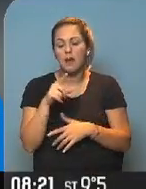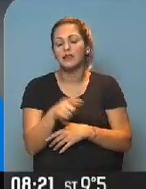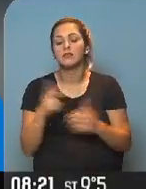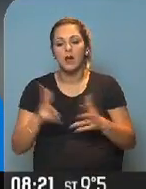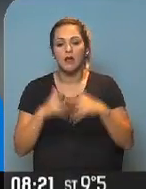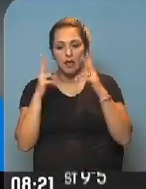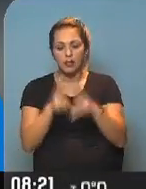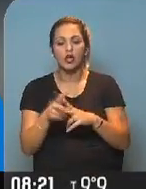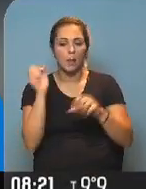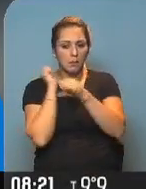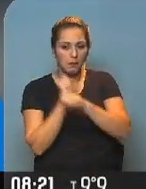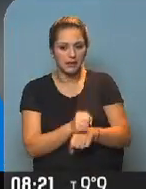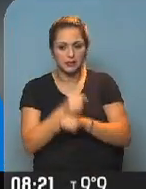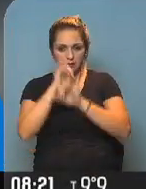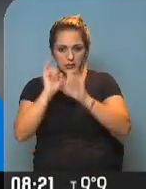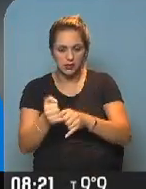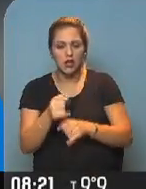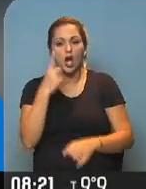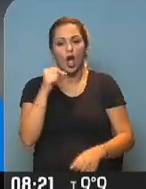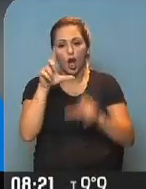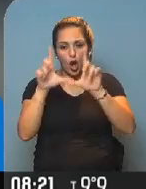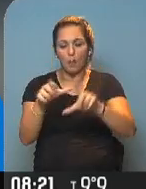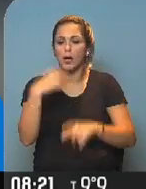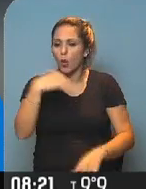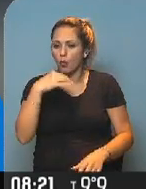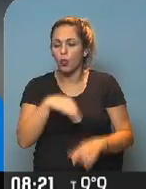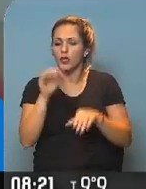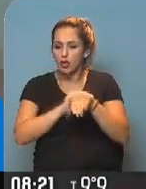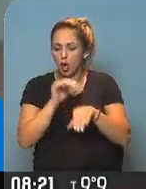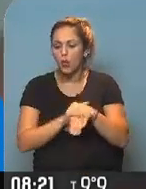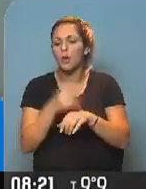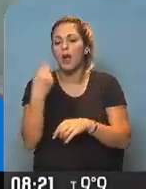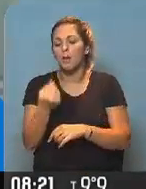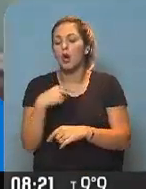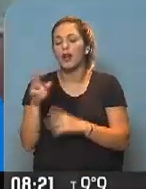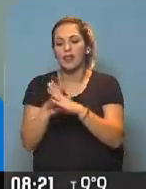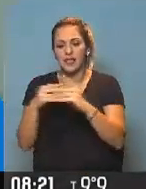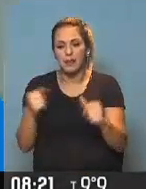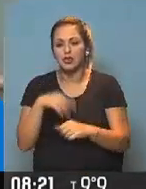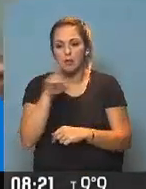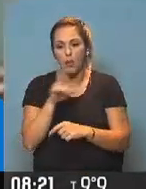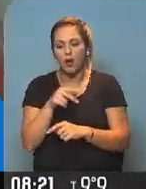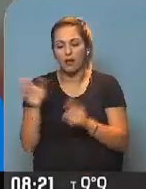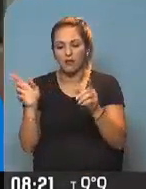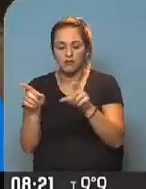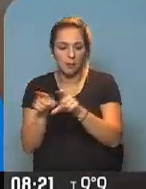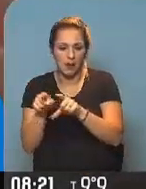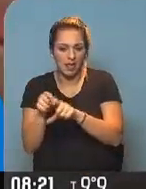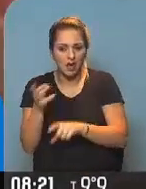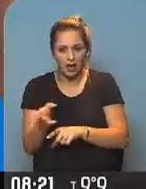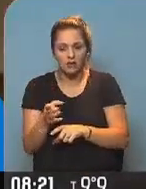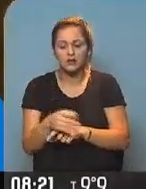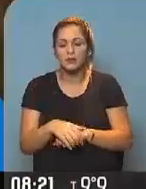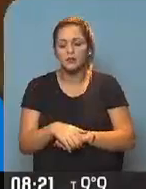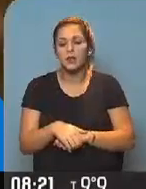emitido la sentencia condenatoria para Lagostena, único acusado por la desaparición y crimen de su pareja. Lagostena